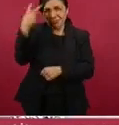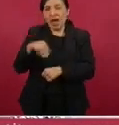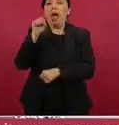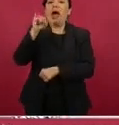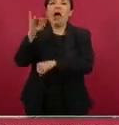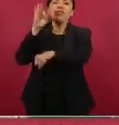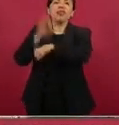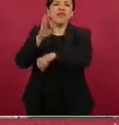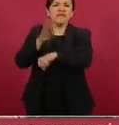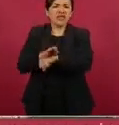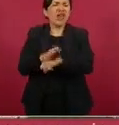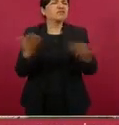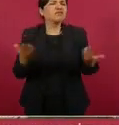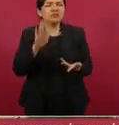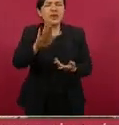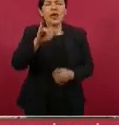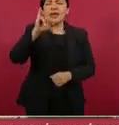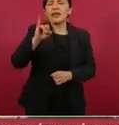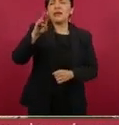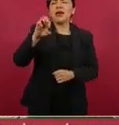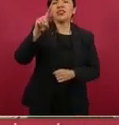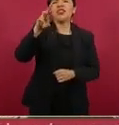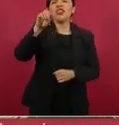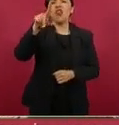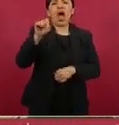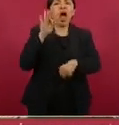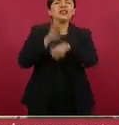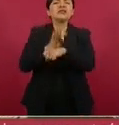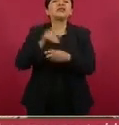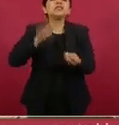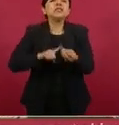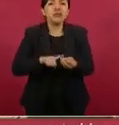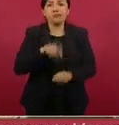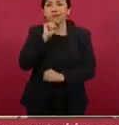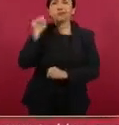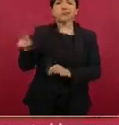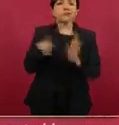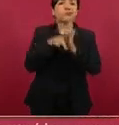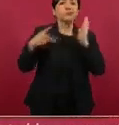¿Quién defiende Iberdrola? El Reforma.